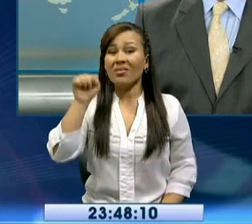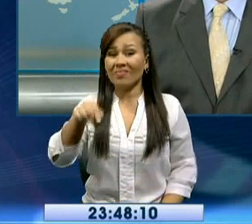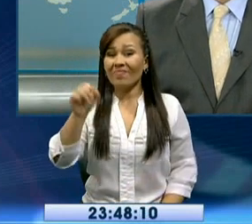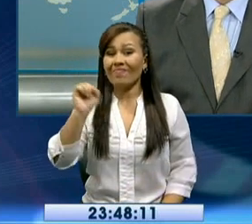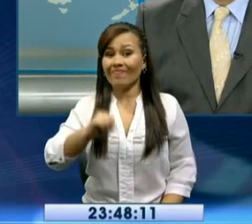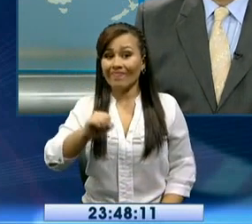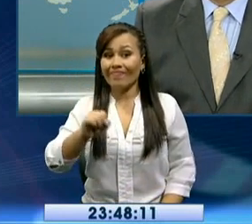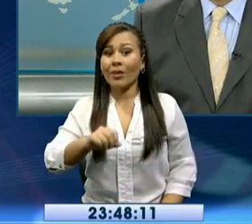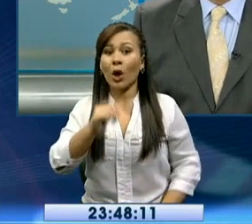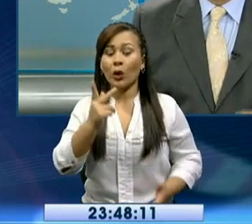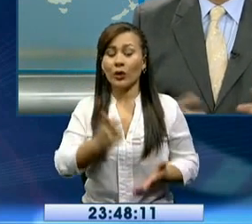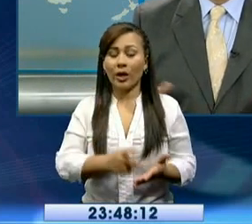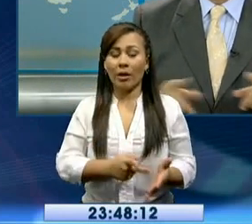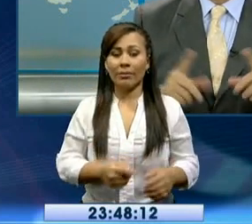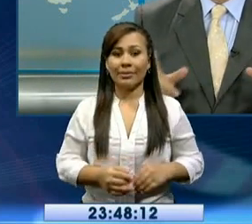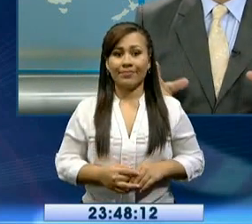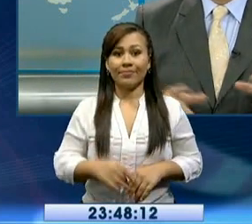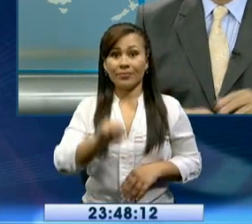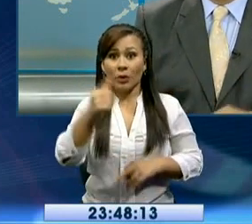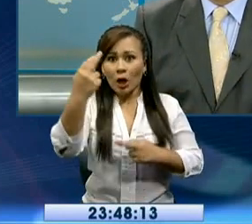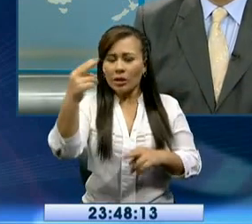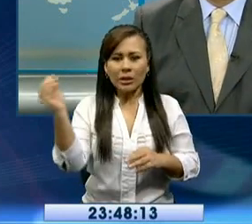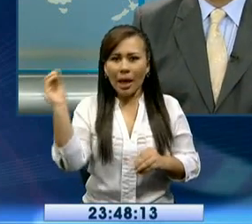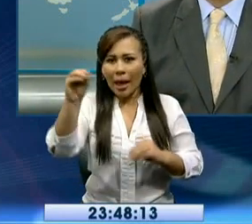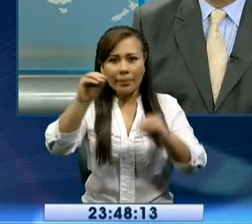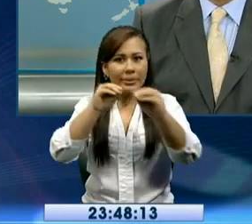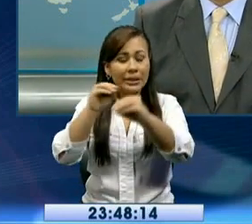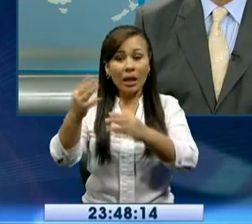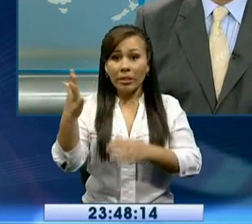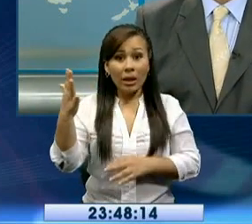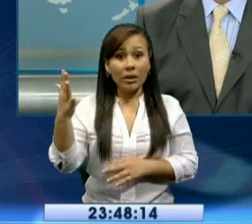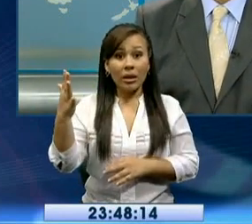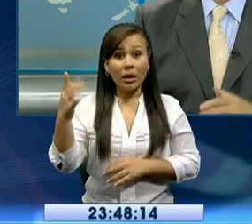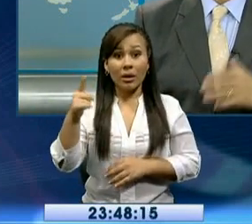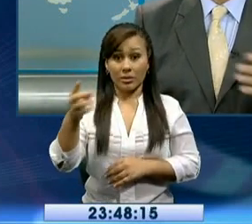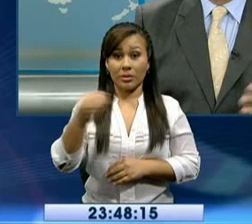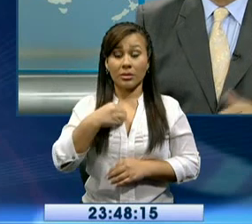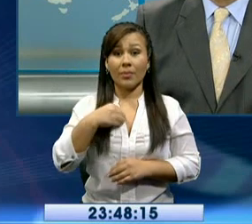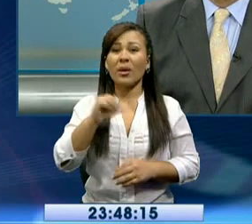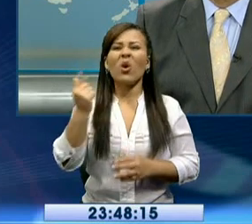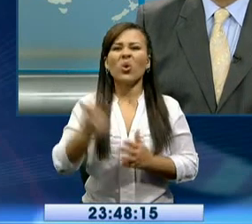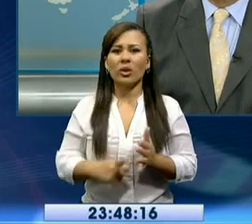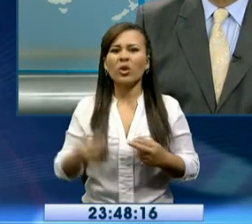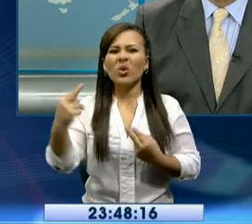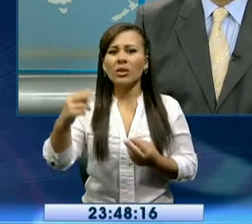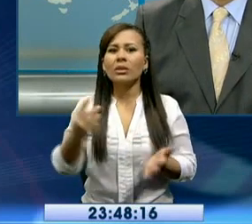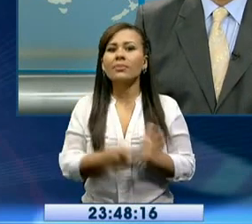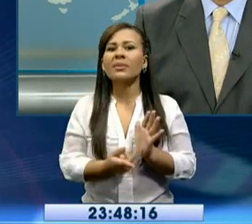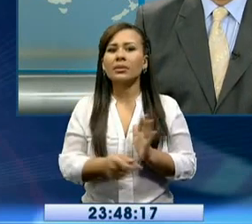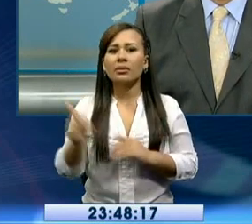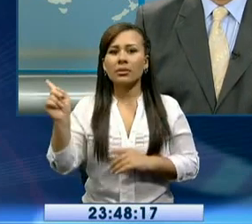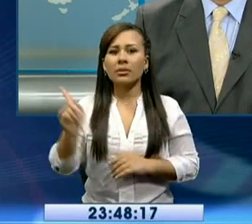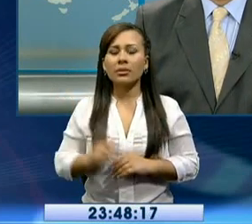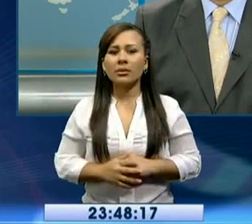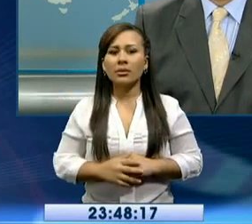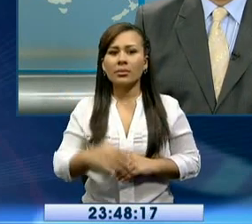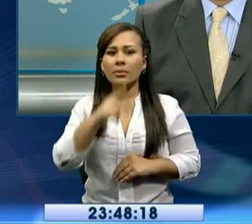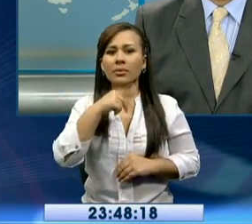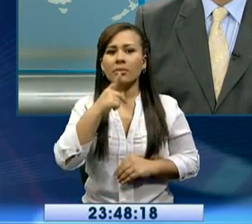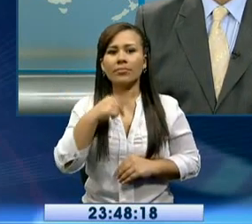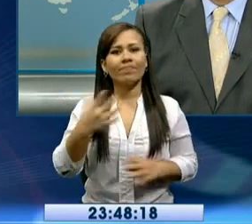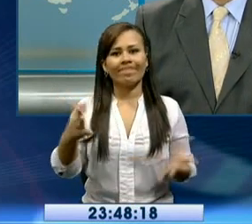podría ser eso. Ahora, otra novedad, no te han informado, o no has recibido información, o no te has enterado, ¿no?